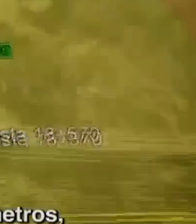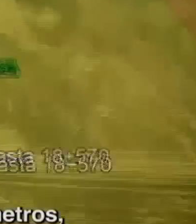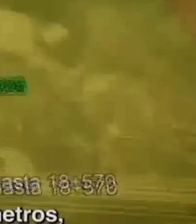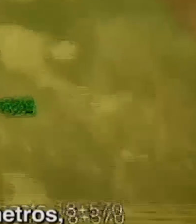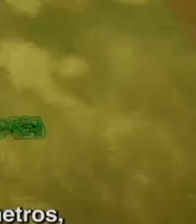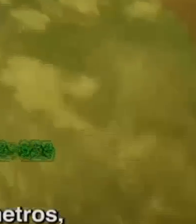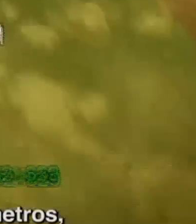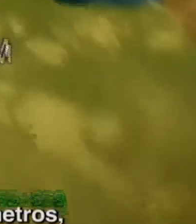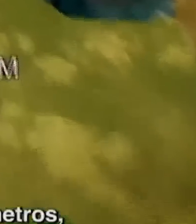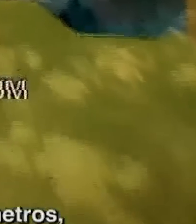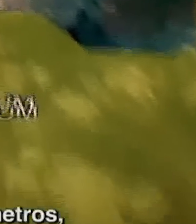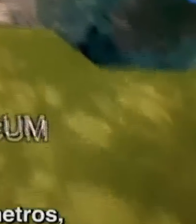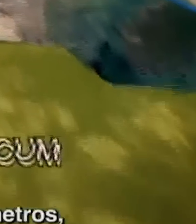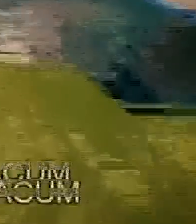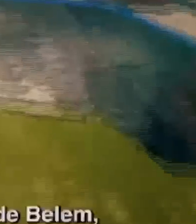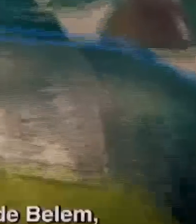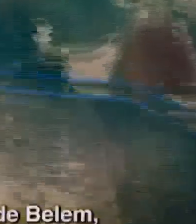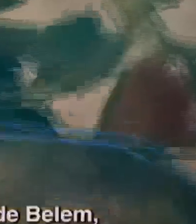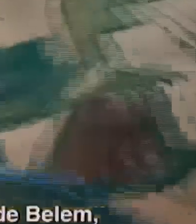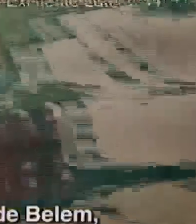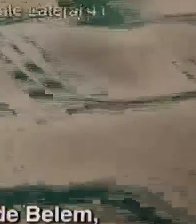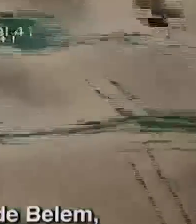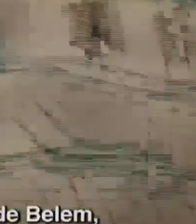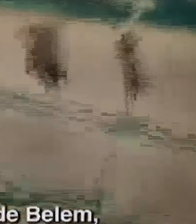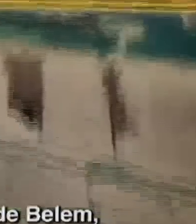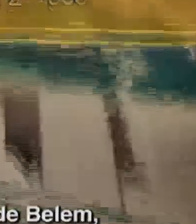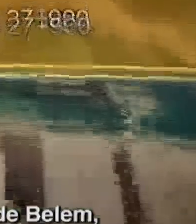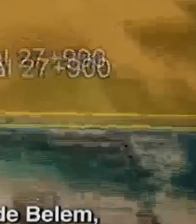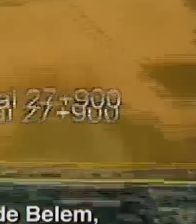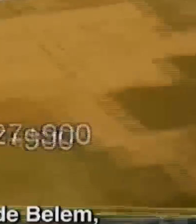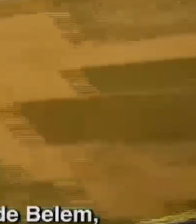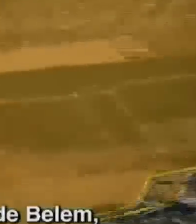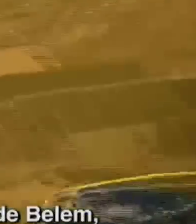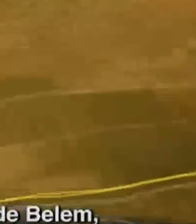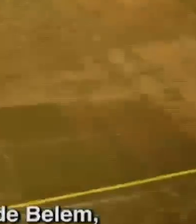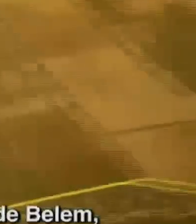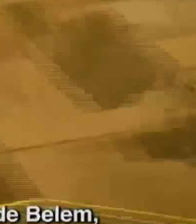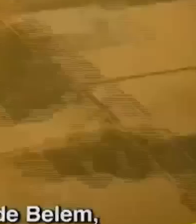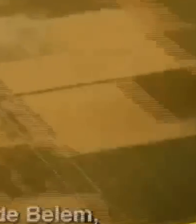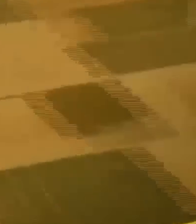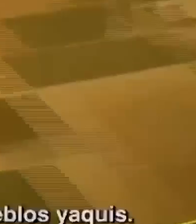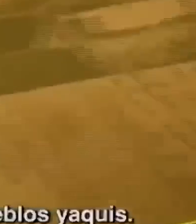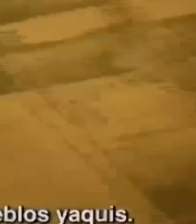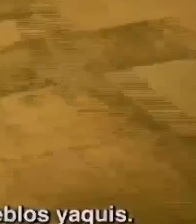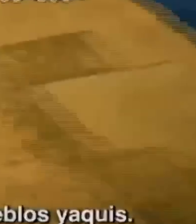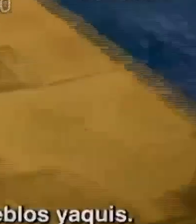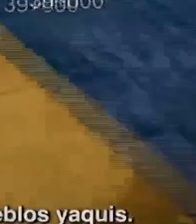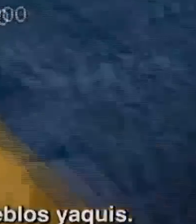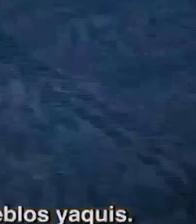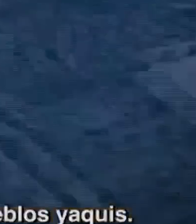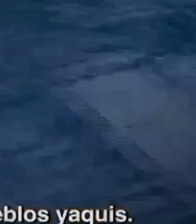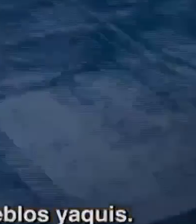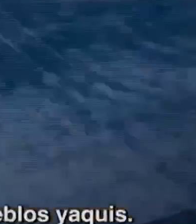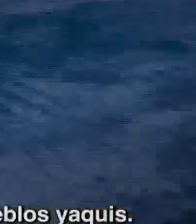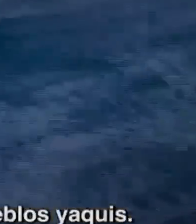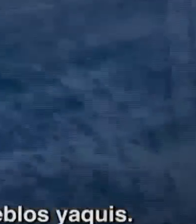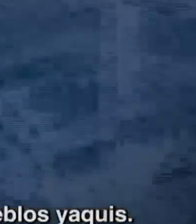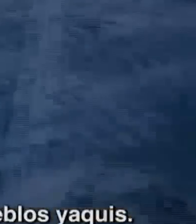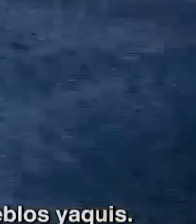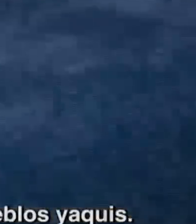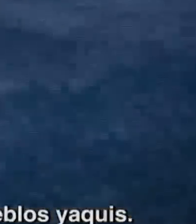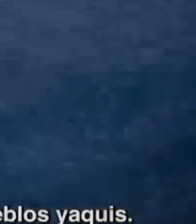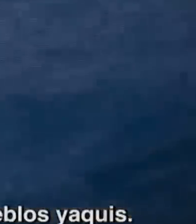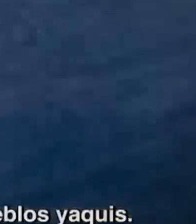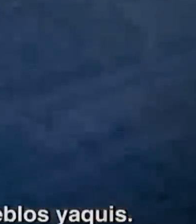será de 55 kilómetros, desde las inmediaciones de Cocorit hasta el pueblo de Belém, incorporando 38,000